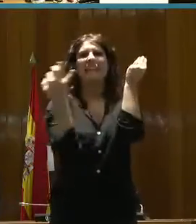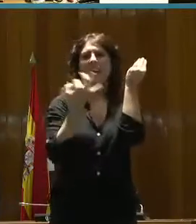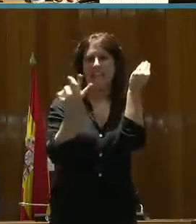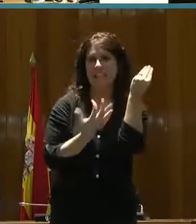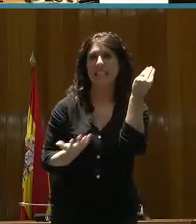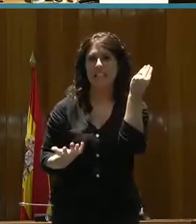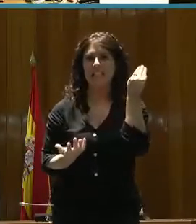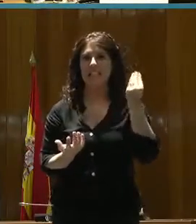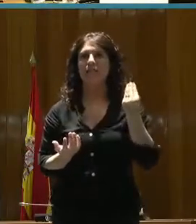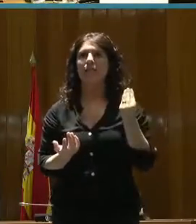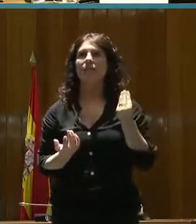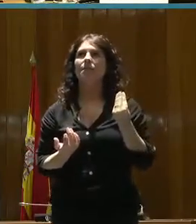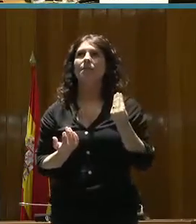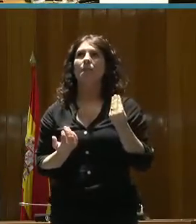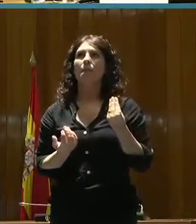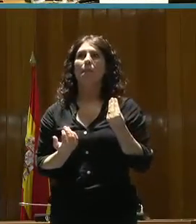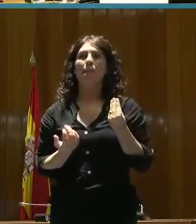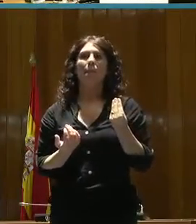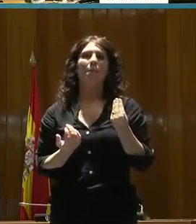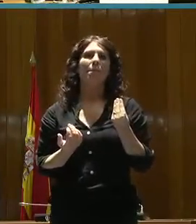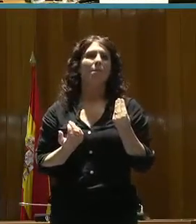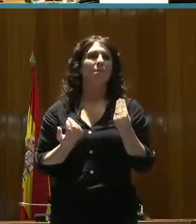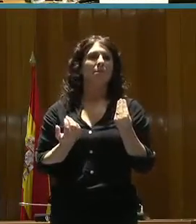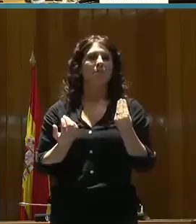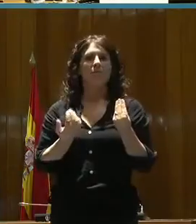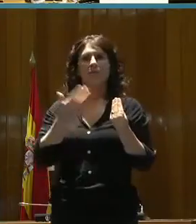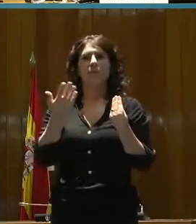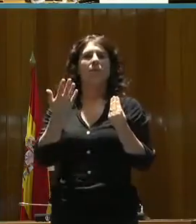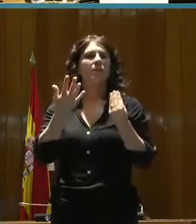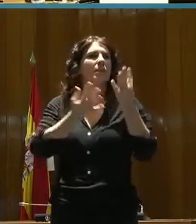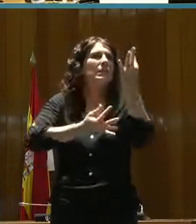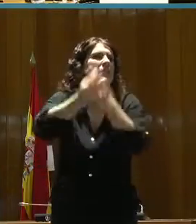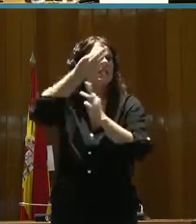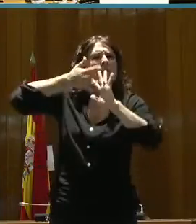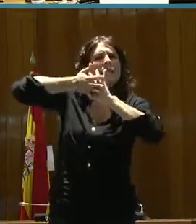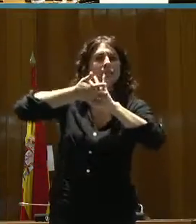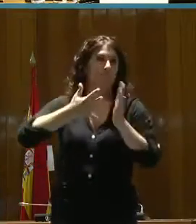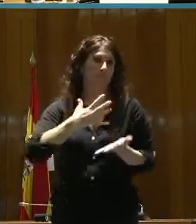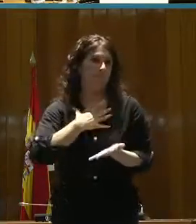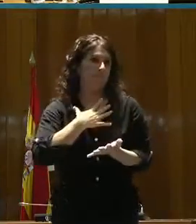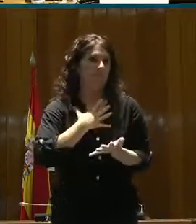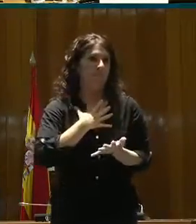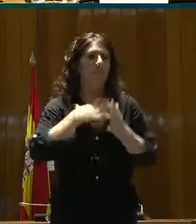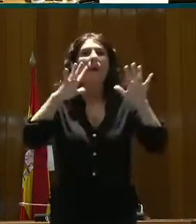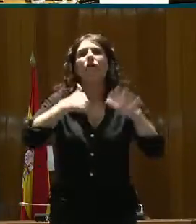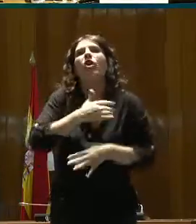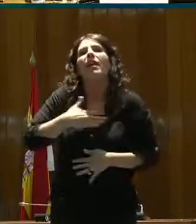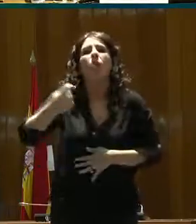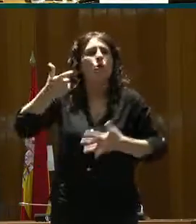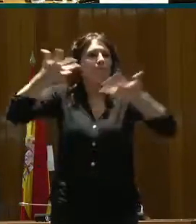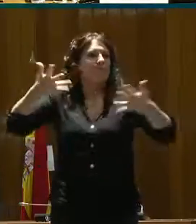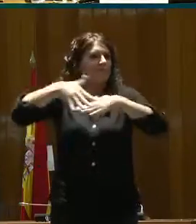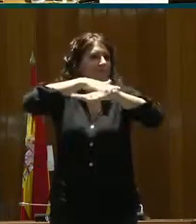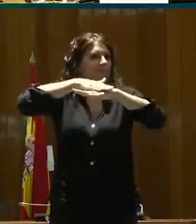y evidentemente tampoco se trataba de entrar en grandes detalles, pero sí que pretendía explicar